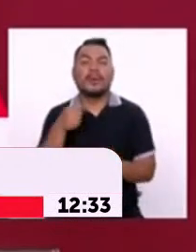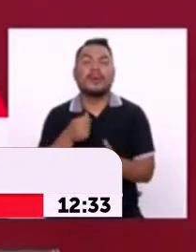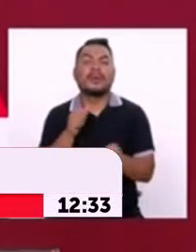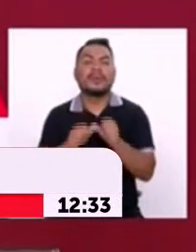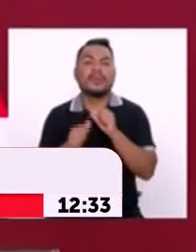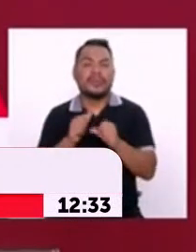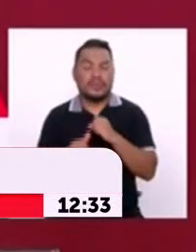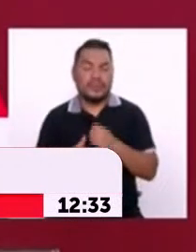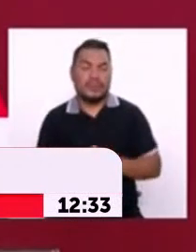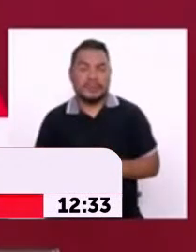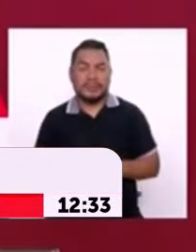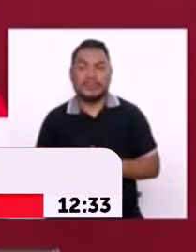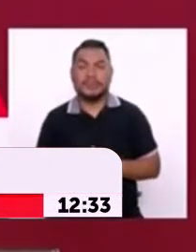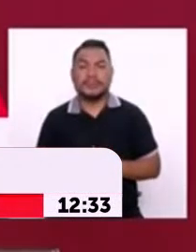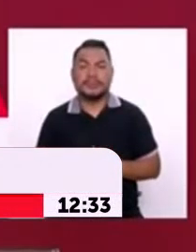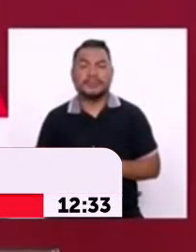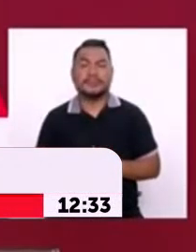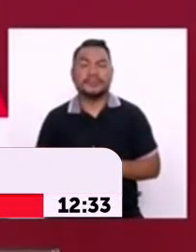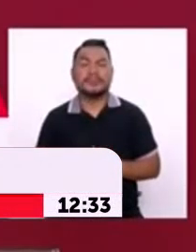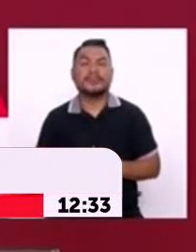igual número de jóvenes.